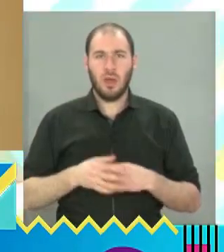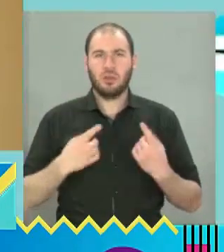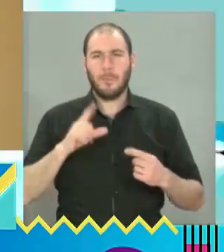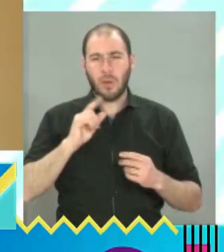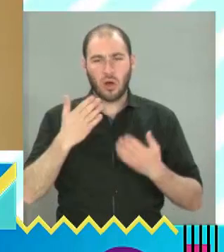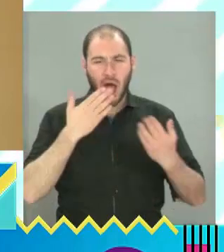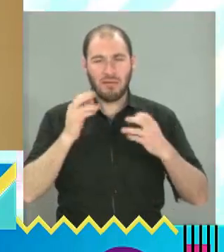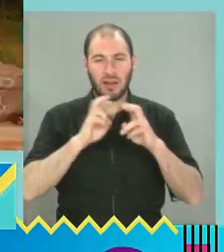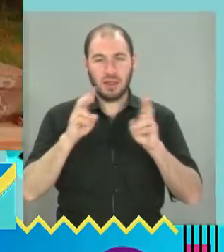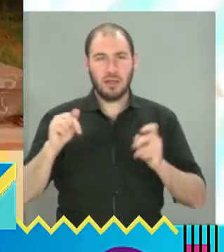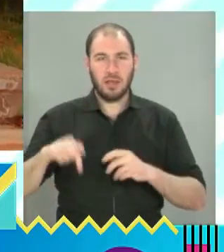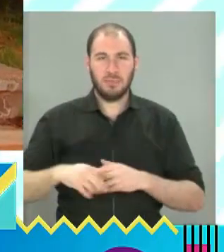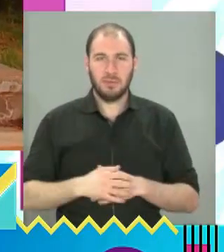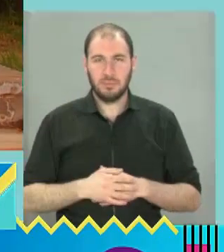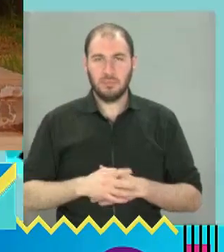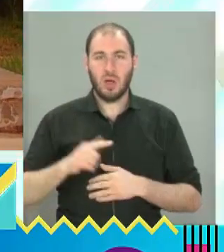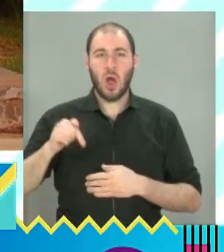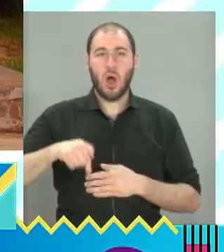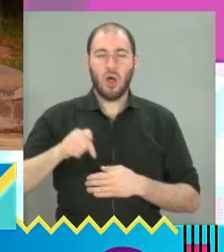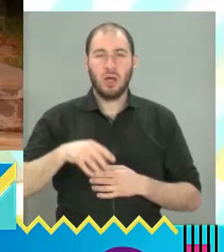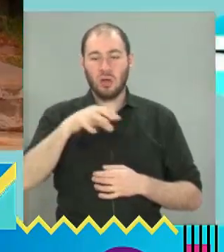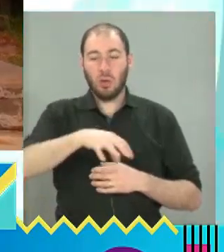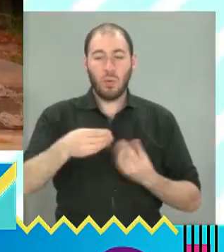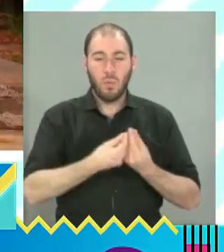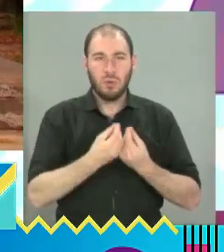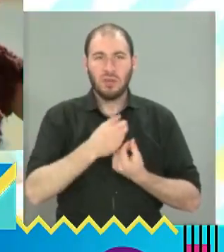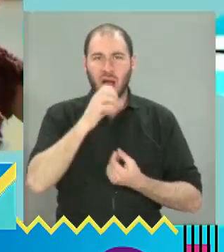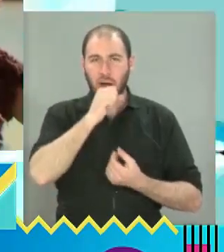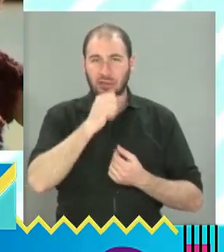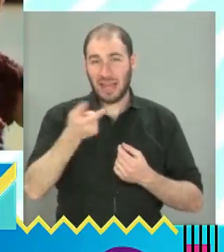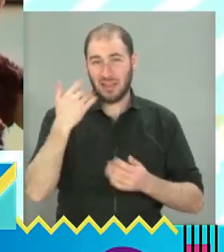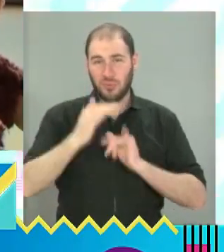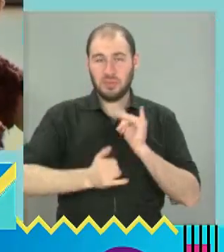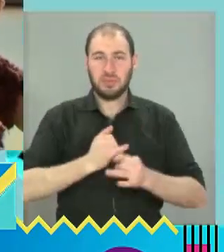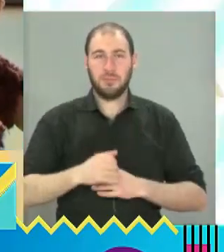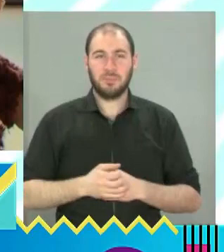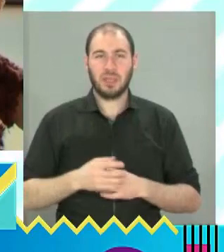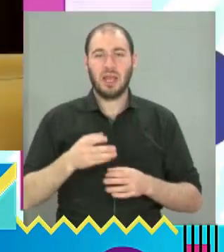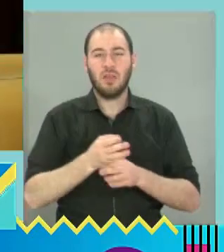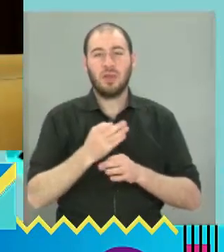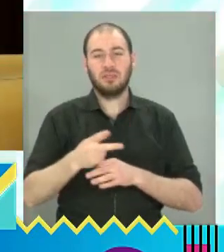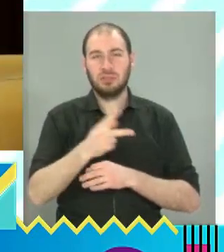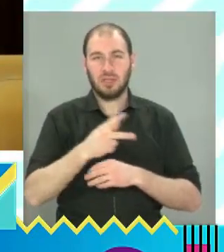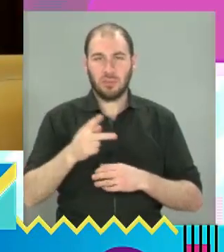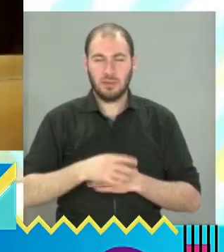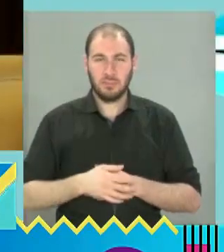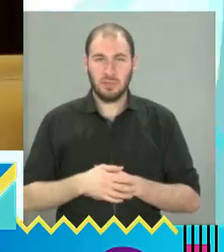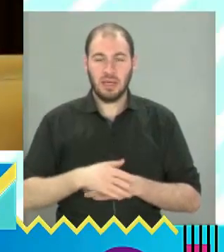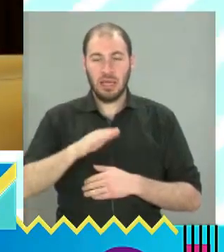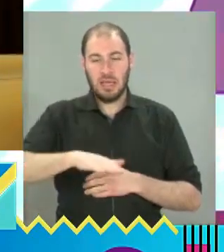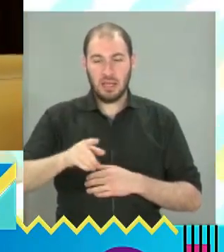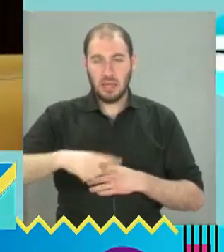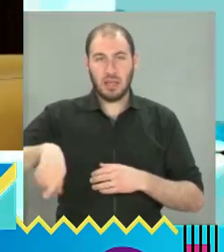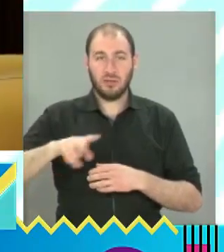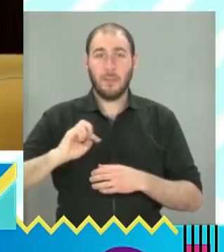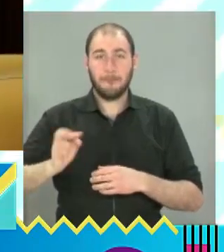habla en estos temas, de que hoy muchos sectores siguen resistiendo lo que decíamos recién, a la educación sexual en los niños,